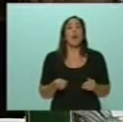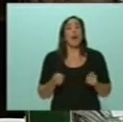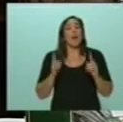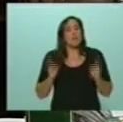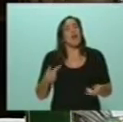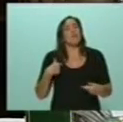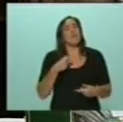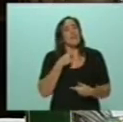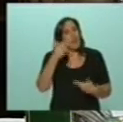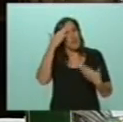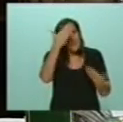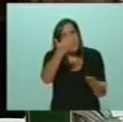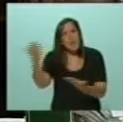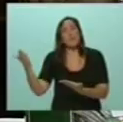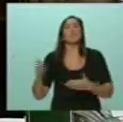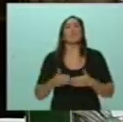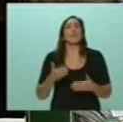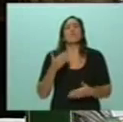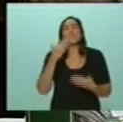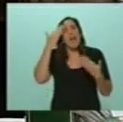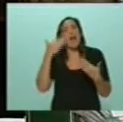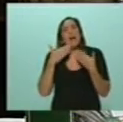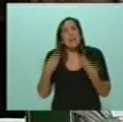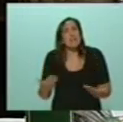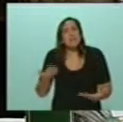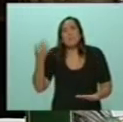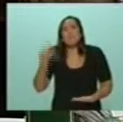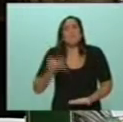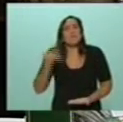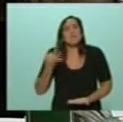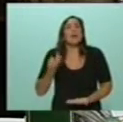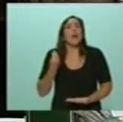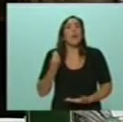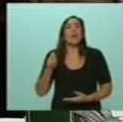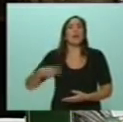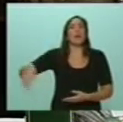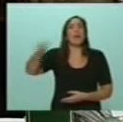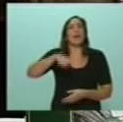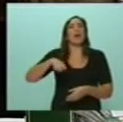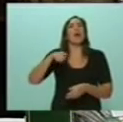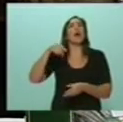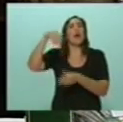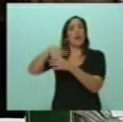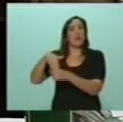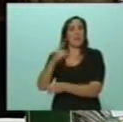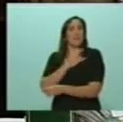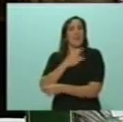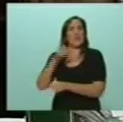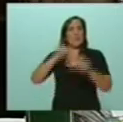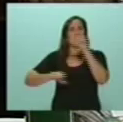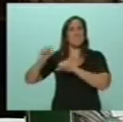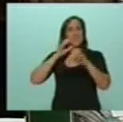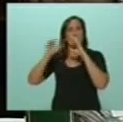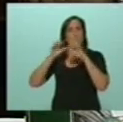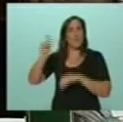un saludo y un agradecimiento muy especial a todo lo que se desplegó desde la Facultad de Ciencias de la